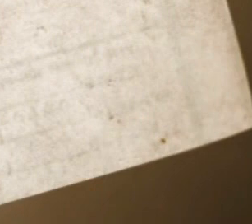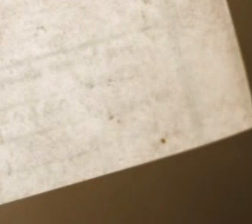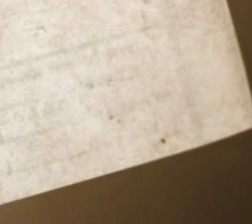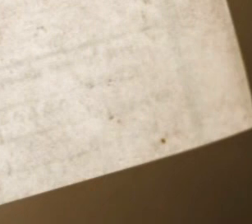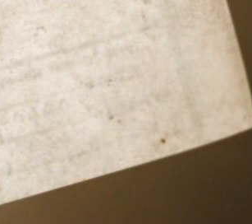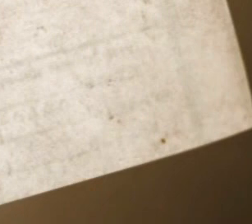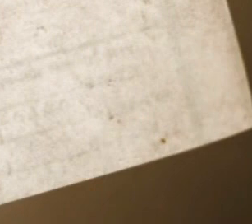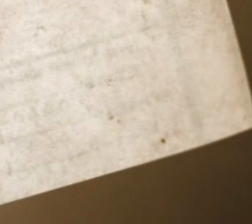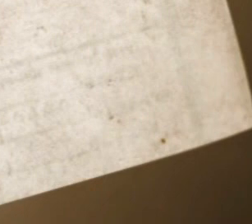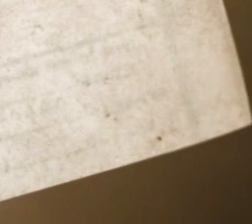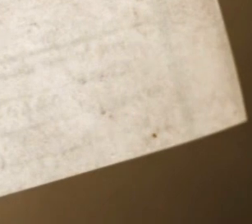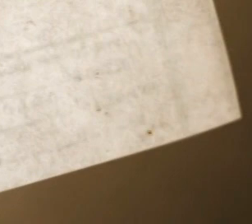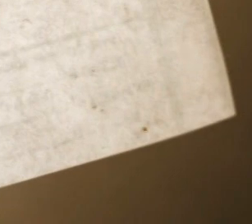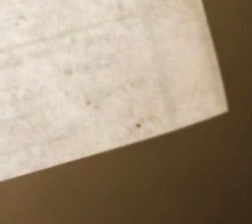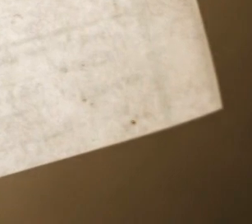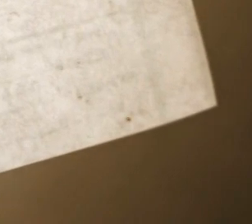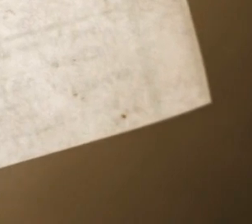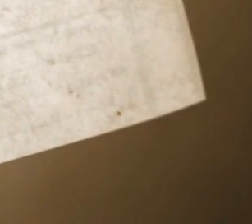Laprop.